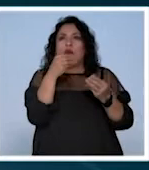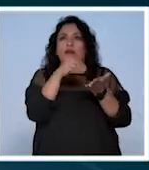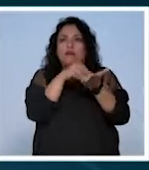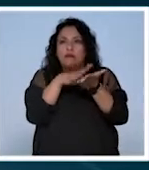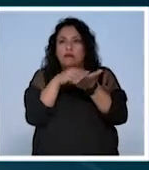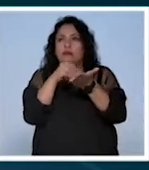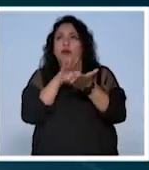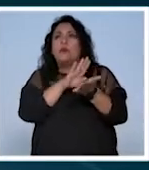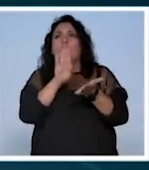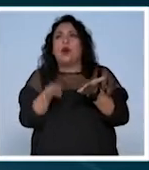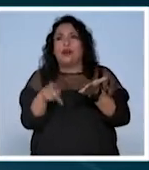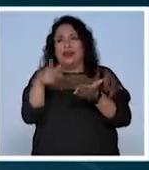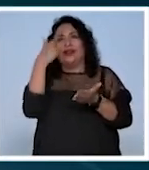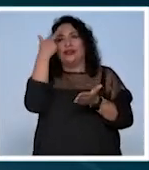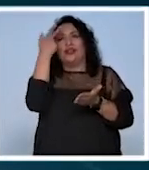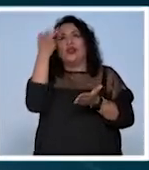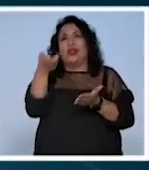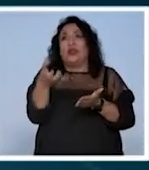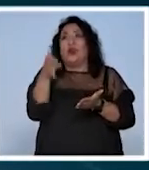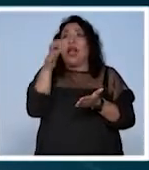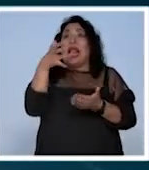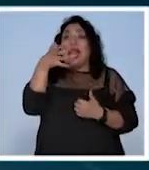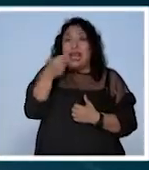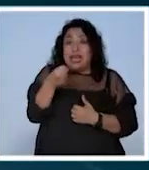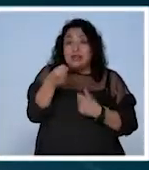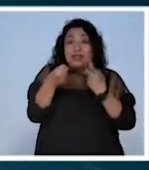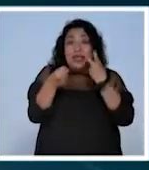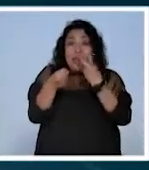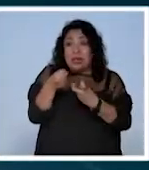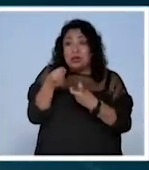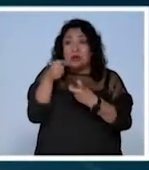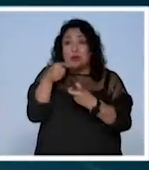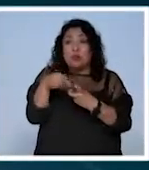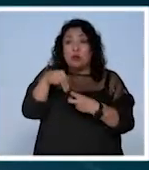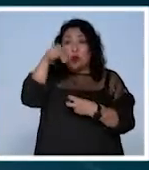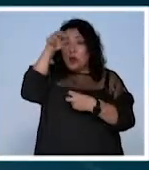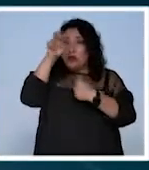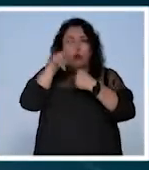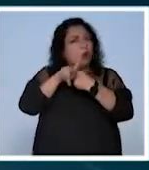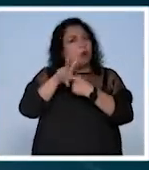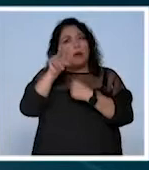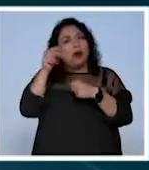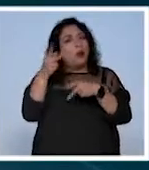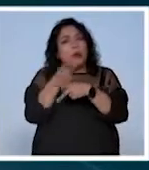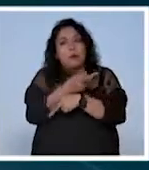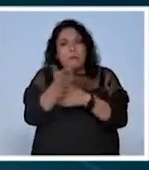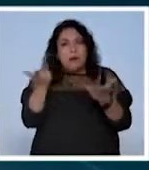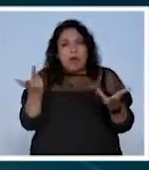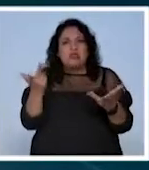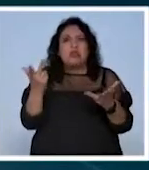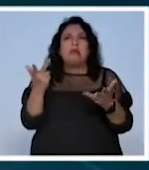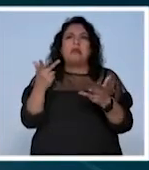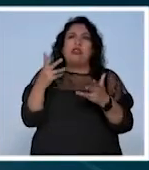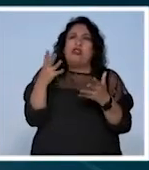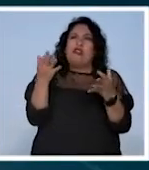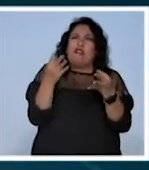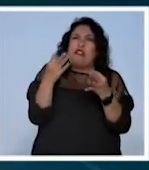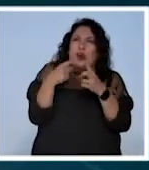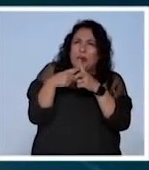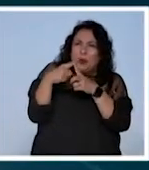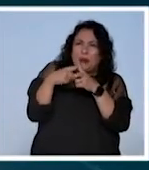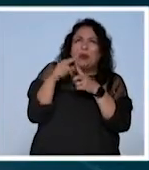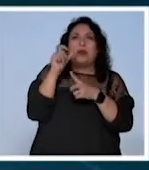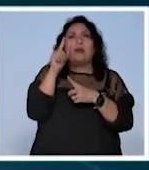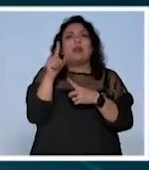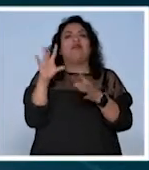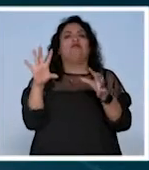de muertes por esta causa, situación que no ocurrió en el norte de Europa, en donde, con un clima más frío y por lo tanto